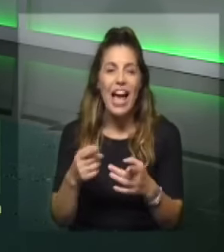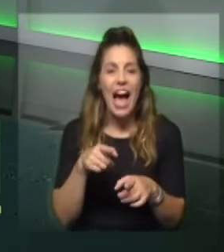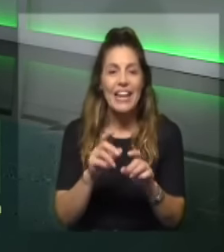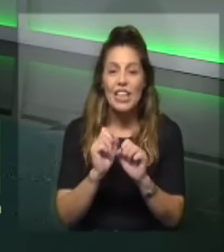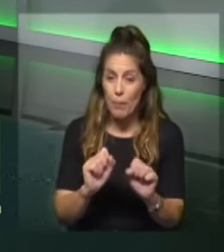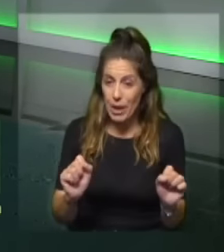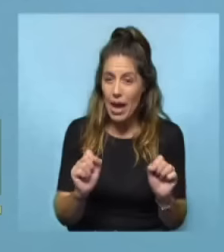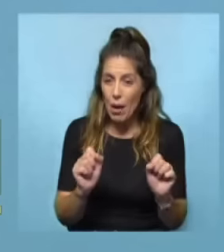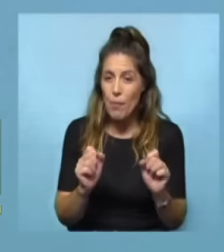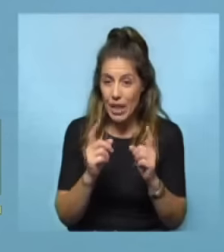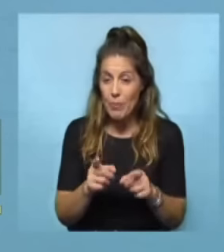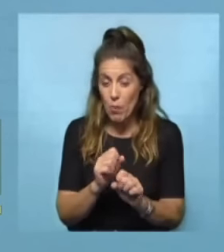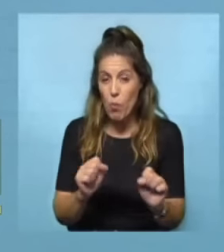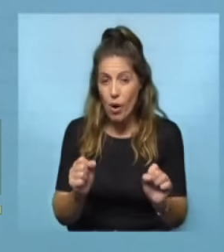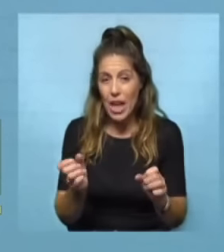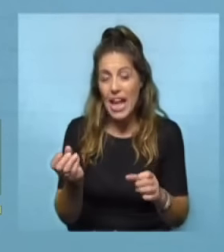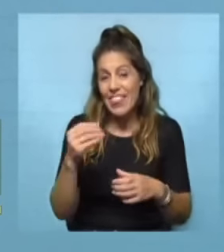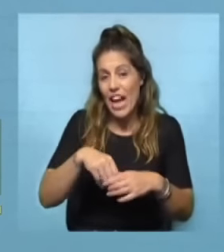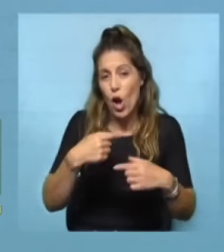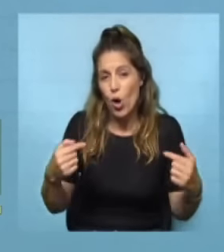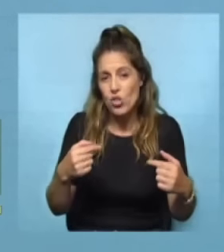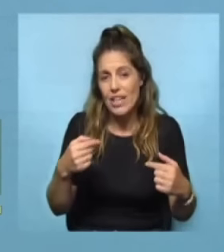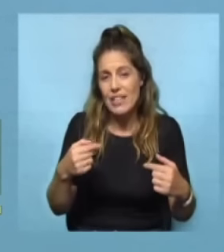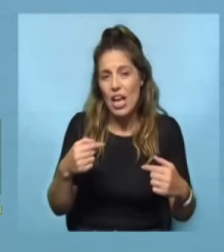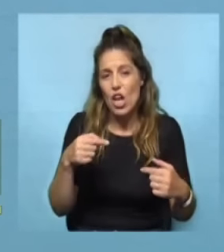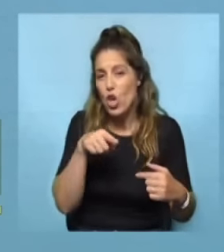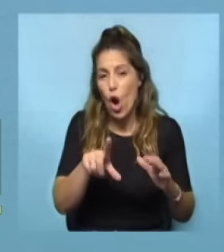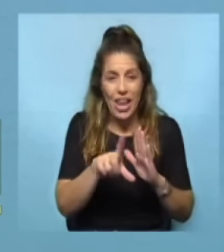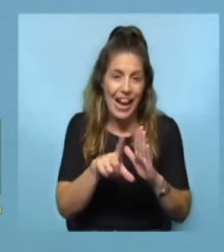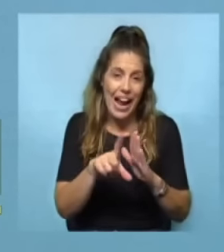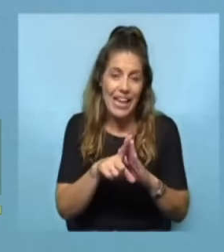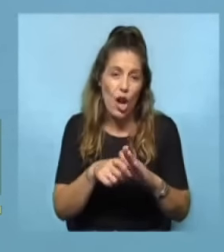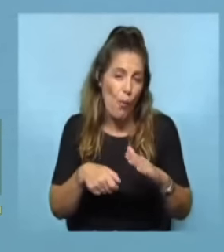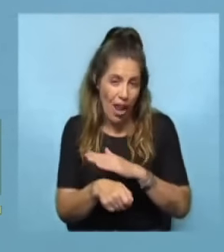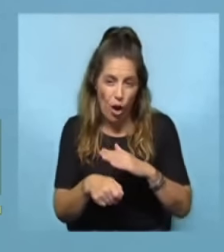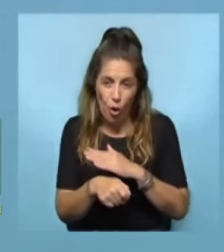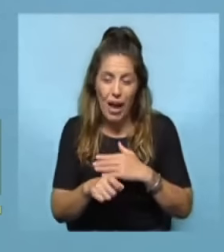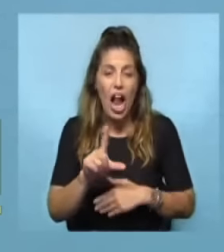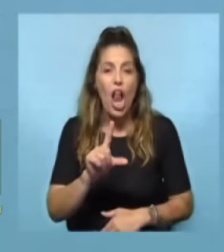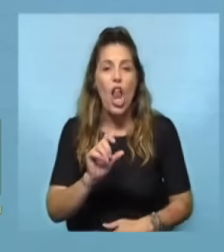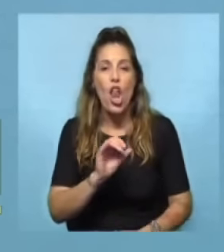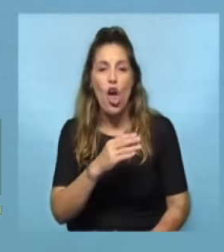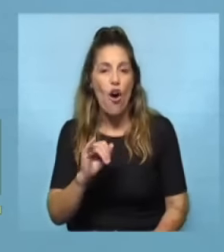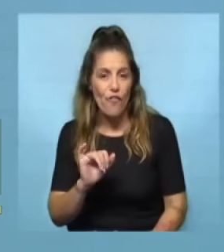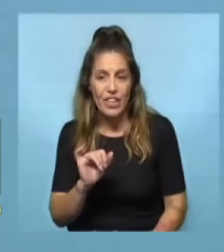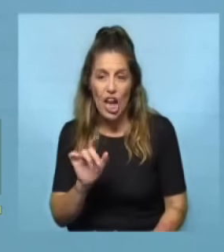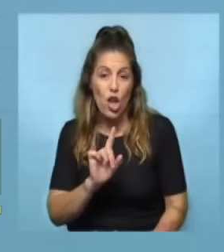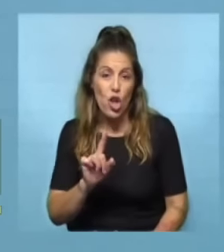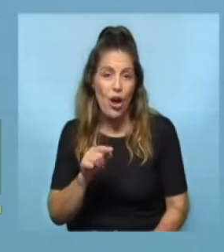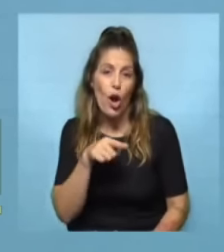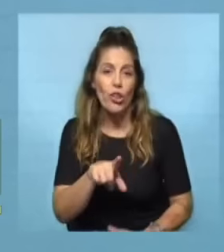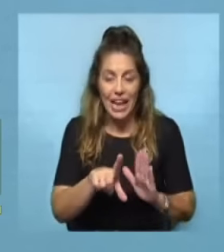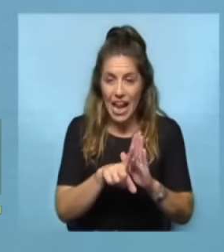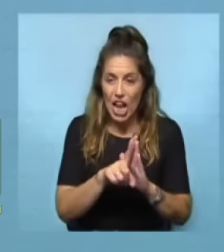pueden entrar muchas cosas ilegales como lo son las coimas pero los lobbes en sí no son ilegales que una persona un grupo Busca